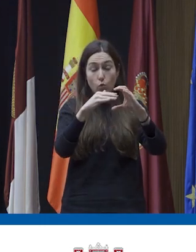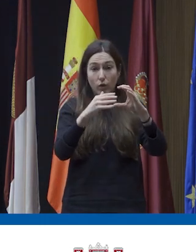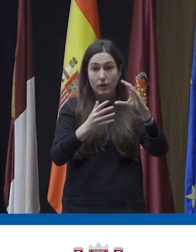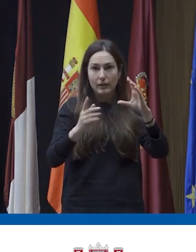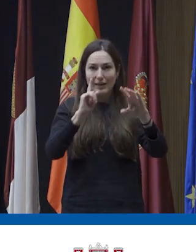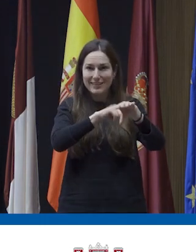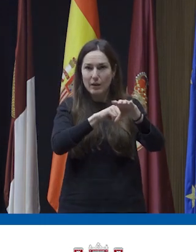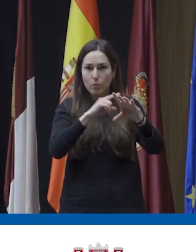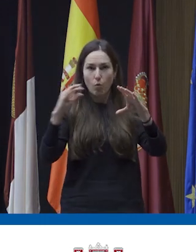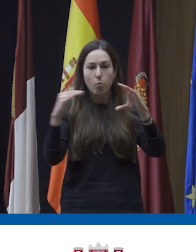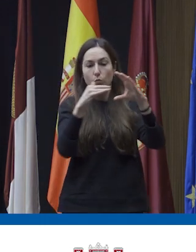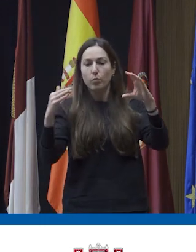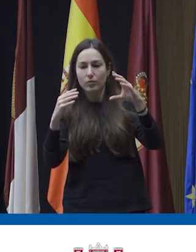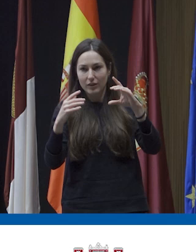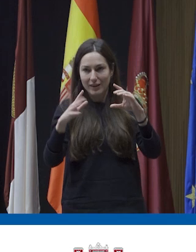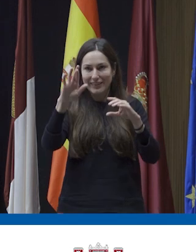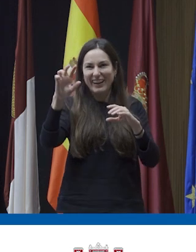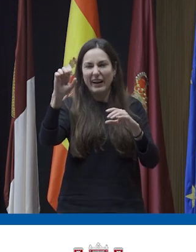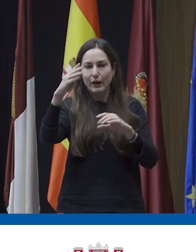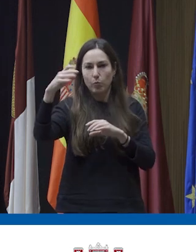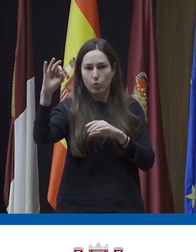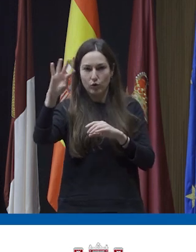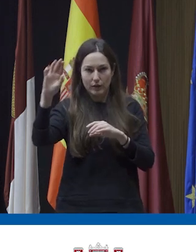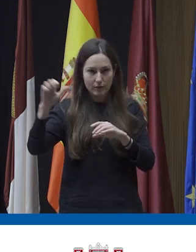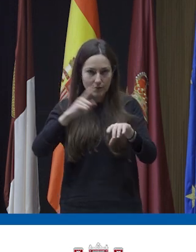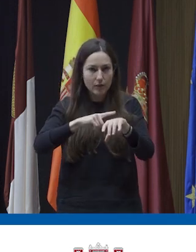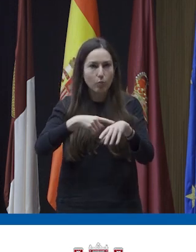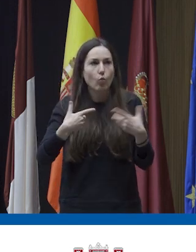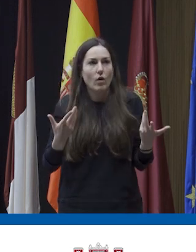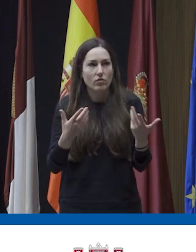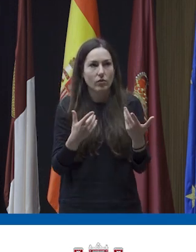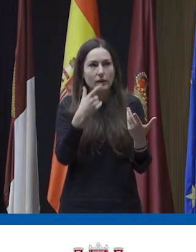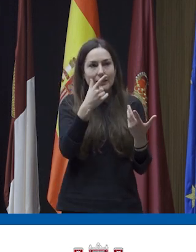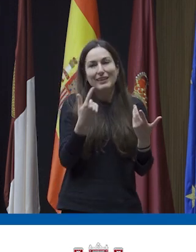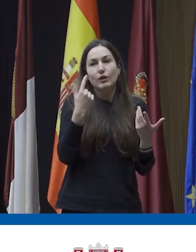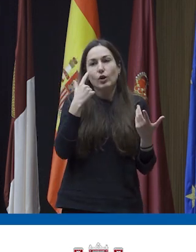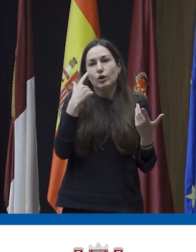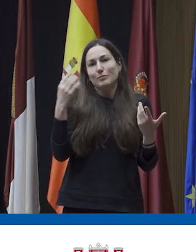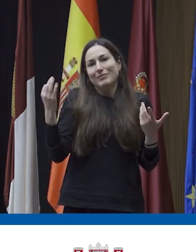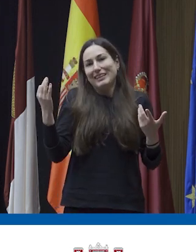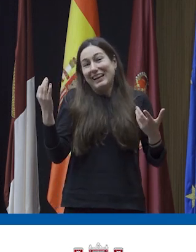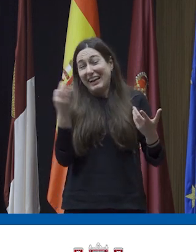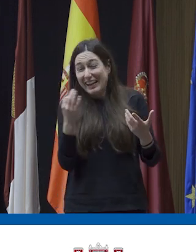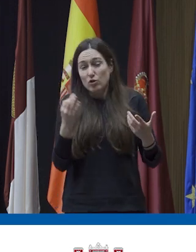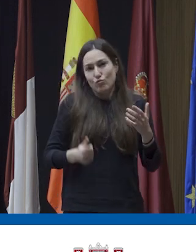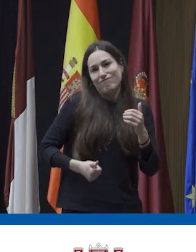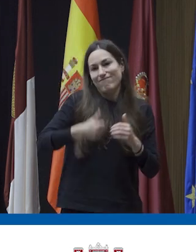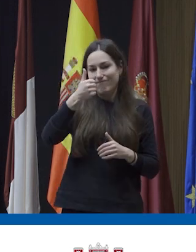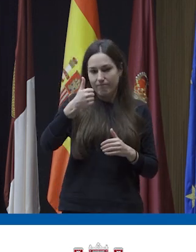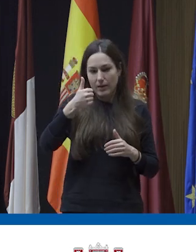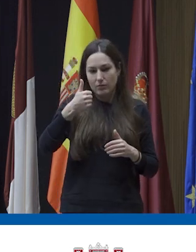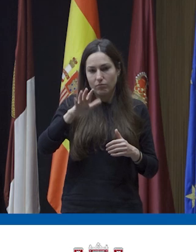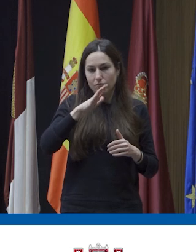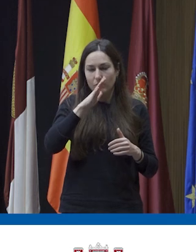medidas para calcular la lente. En este caso, bueno, pues tiene un poquito más de riesgo de error refractivo, es decir, que quede algo